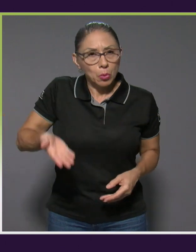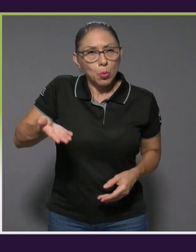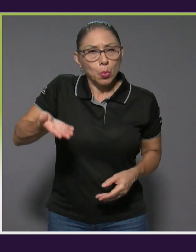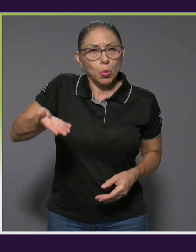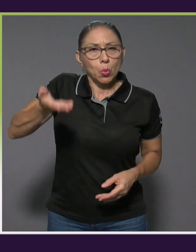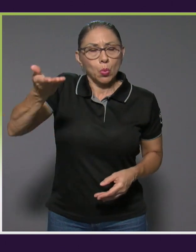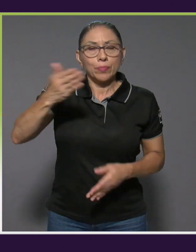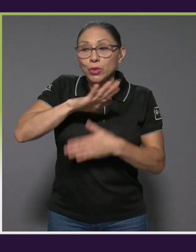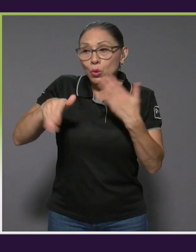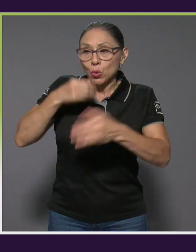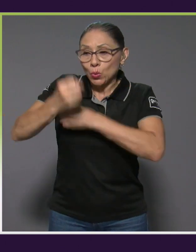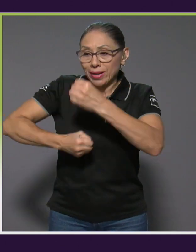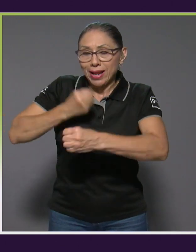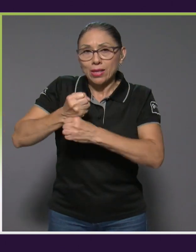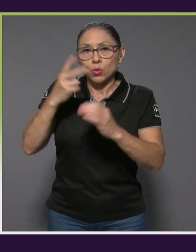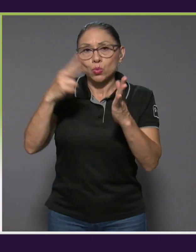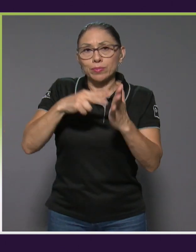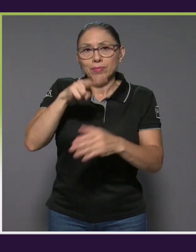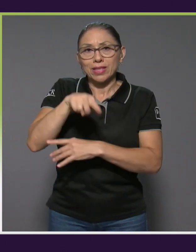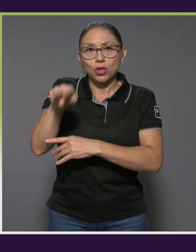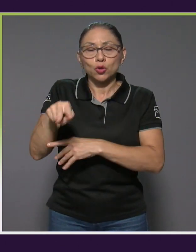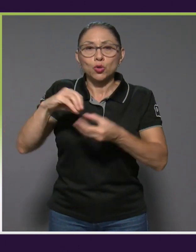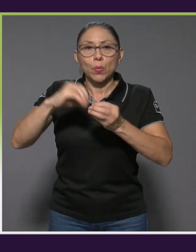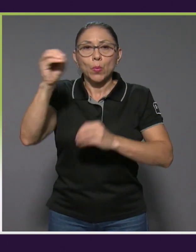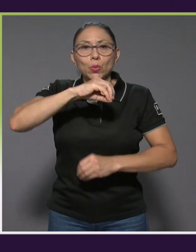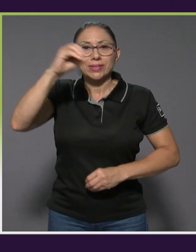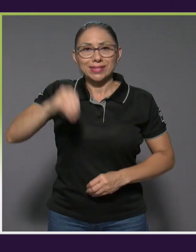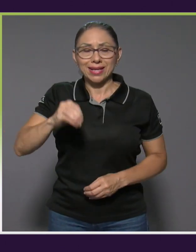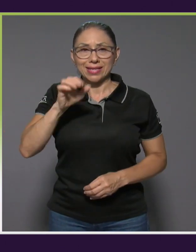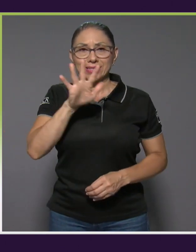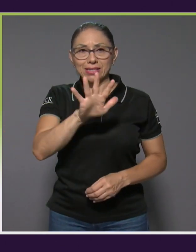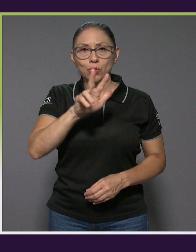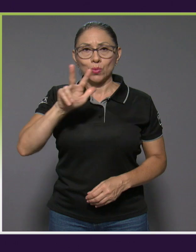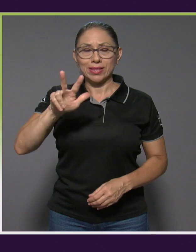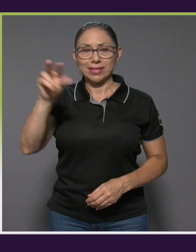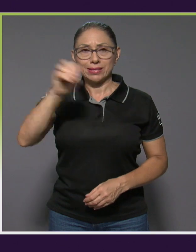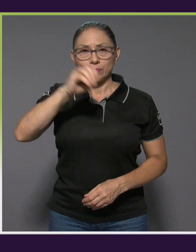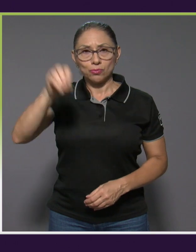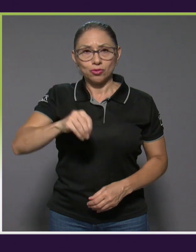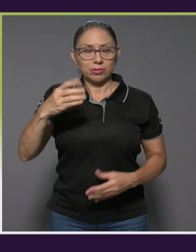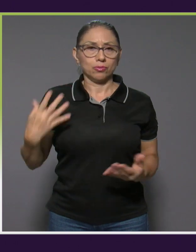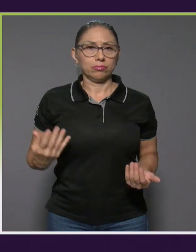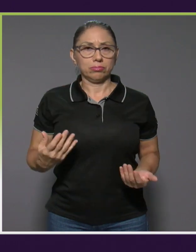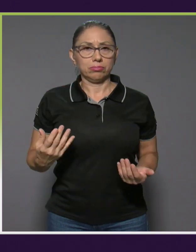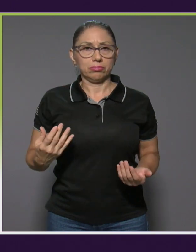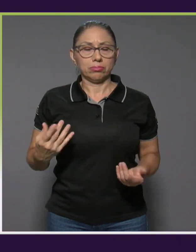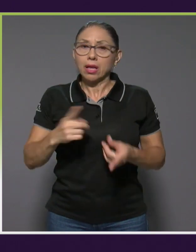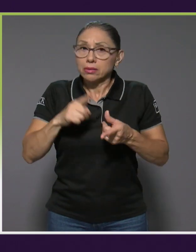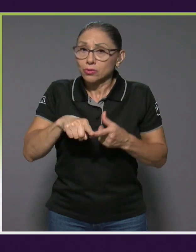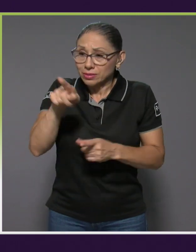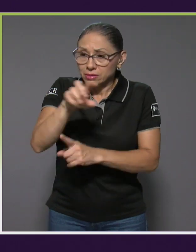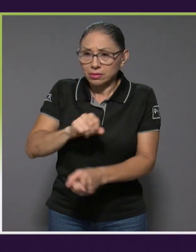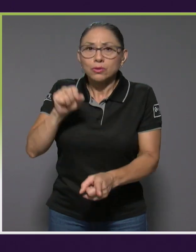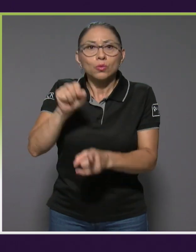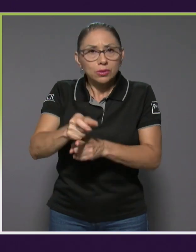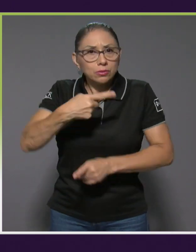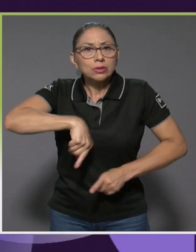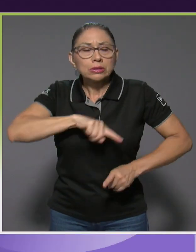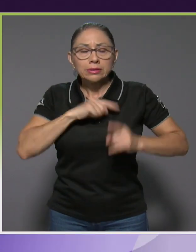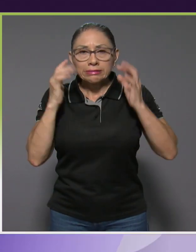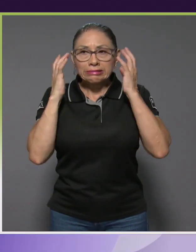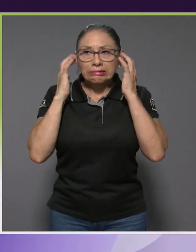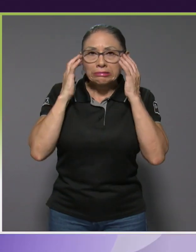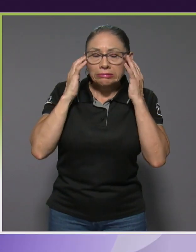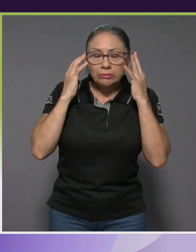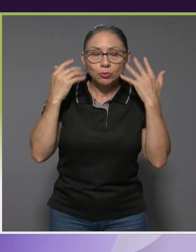Durante todo el año 2022 el porcentaje era de 53%. Entonces resulta que es algo que sí nos preocupa y que vemos que